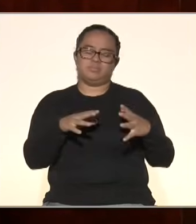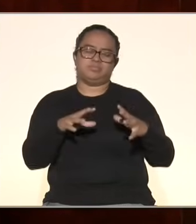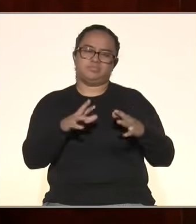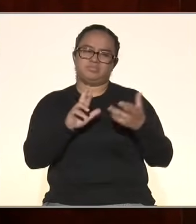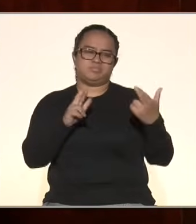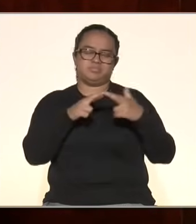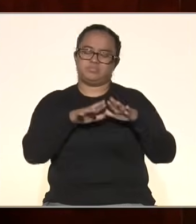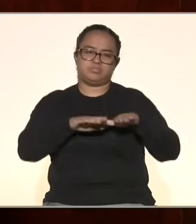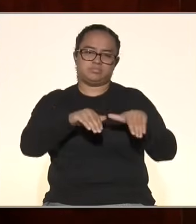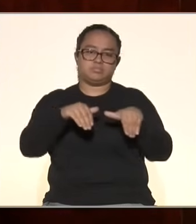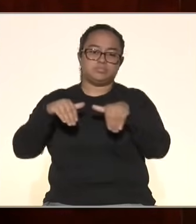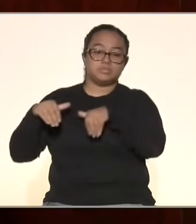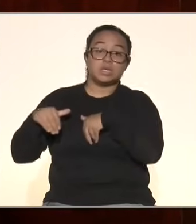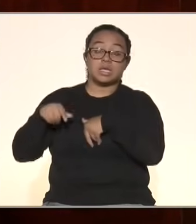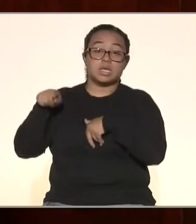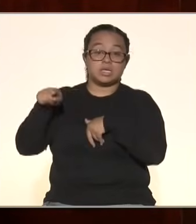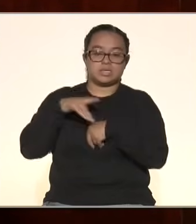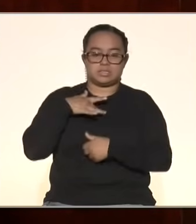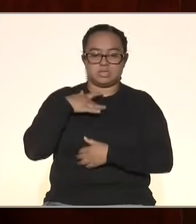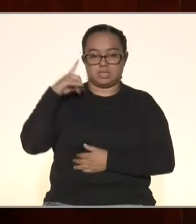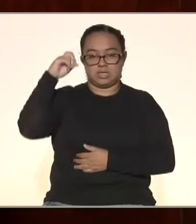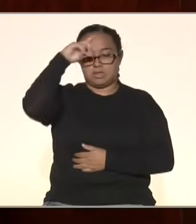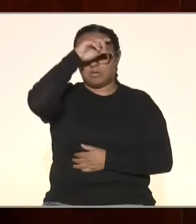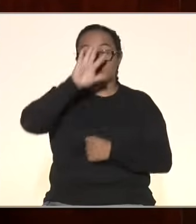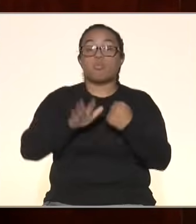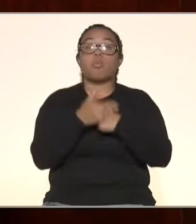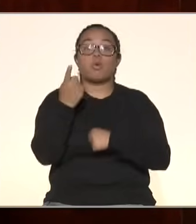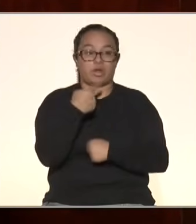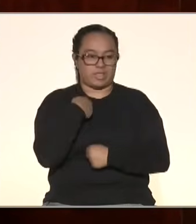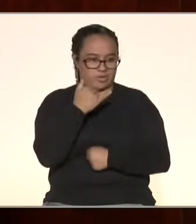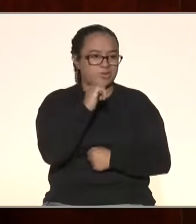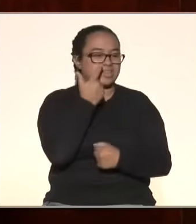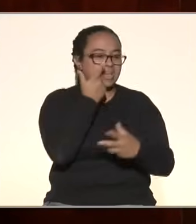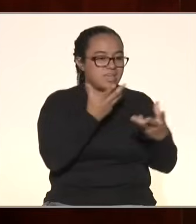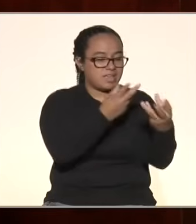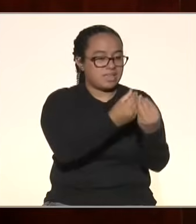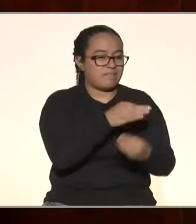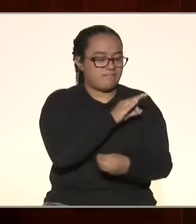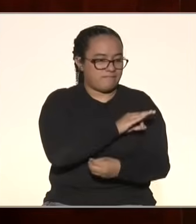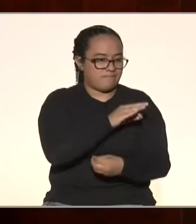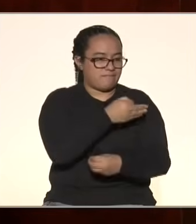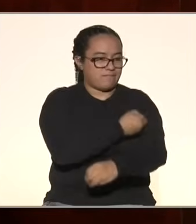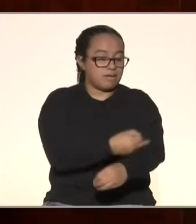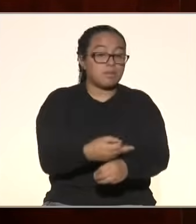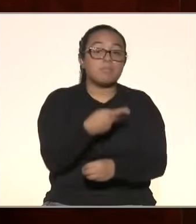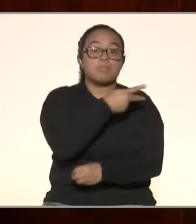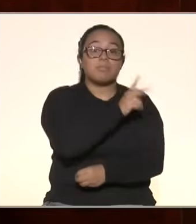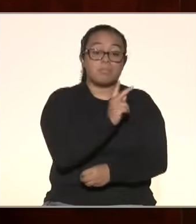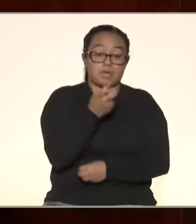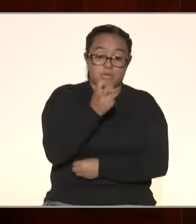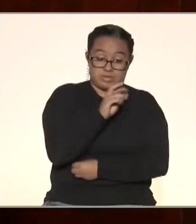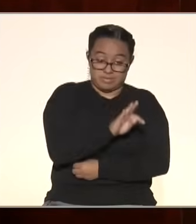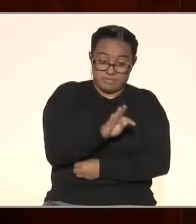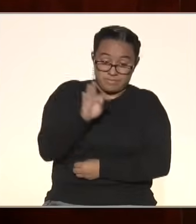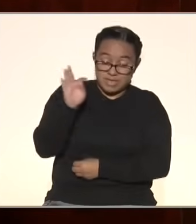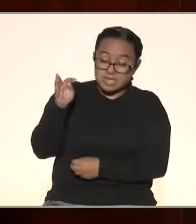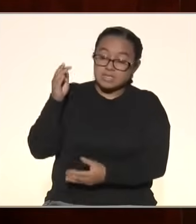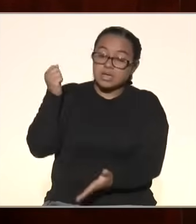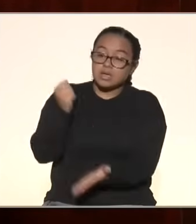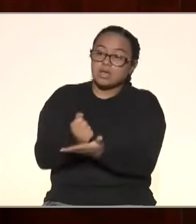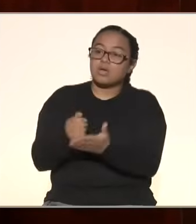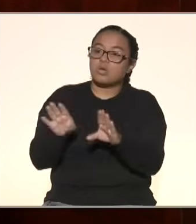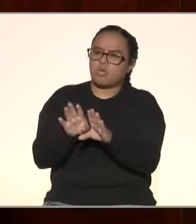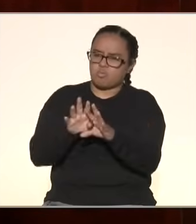y dice que a ella le cuesta un poco de trabajo porque sí quiere celebrar con su familia, pero le molesta que a fuerzas estas fechas tengan una